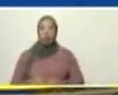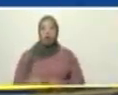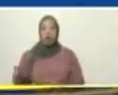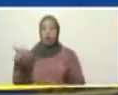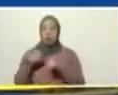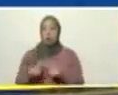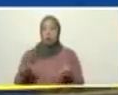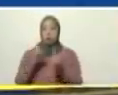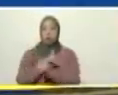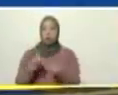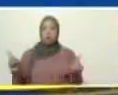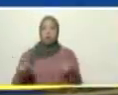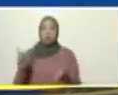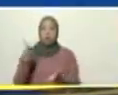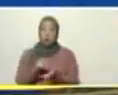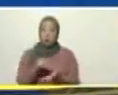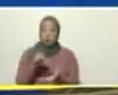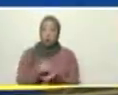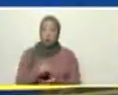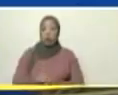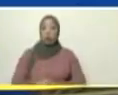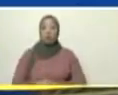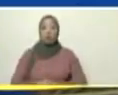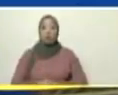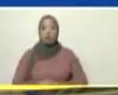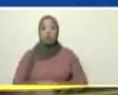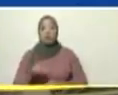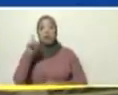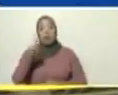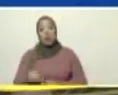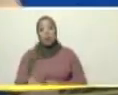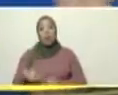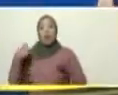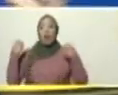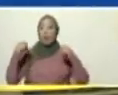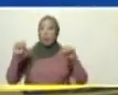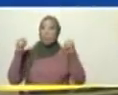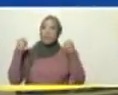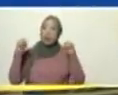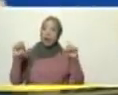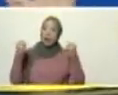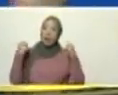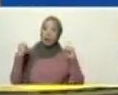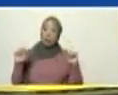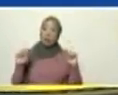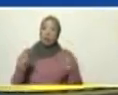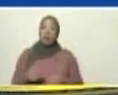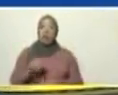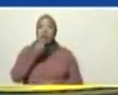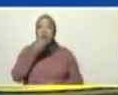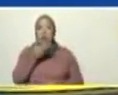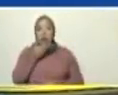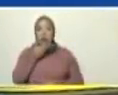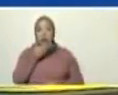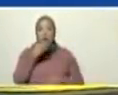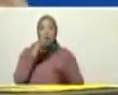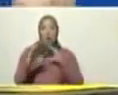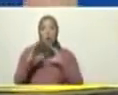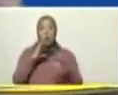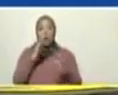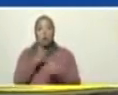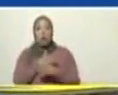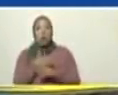y la democracia participativa y protagónica, además del ejercicio impresionante y hermoso de comunicación que fue la